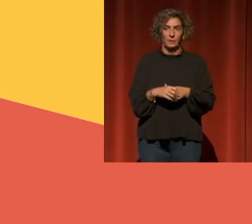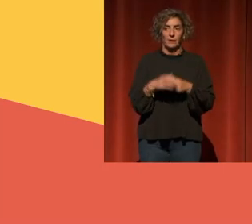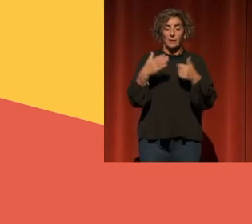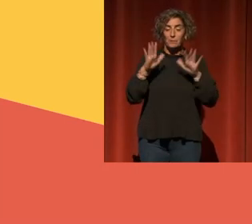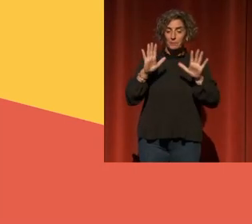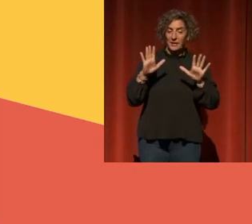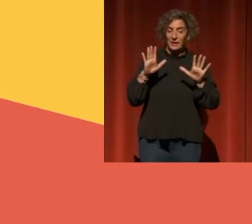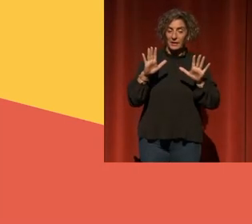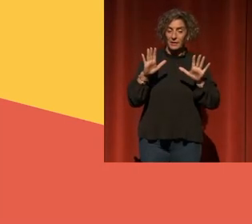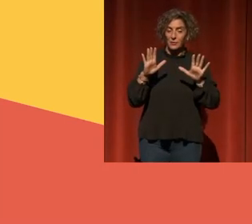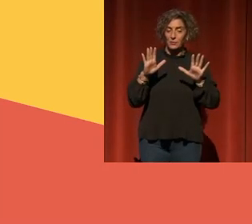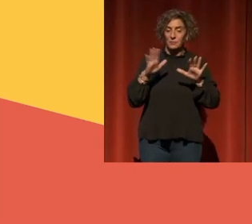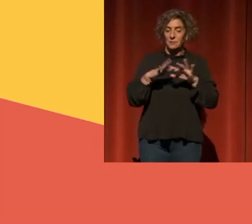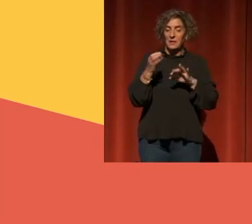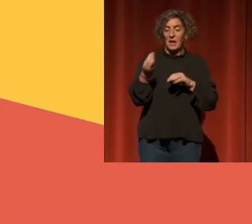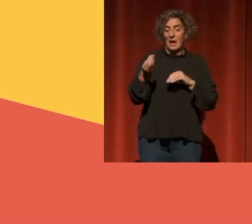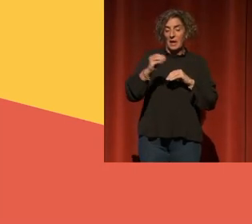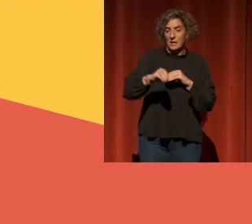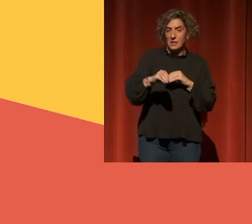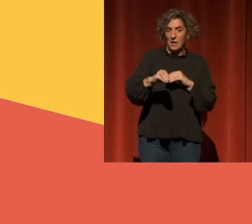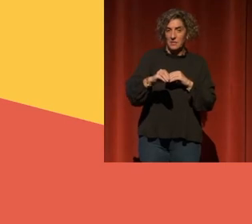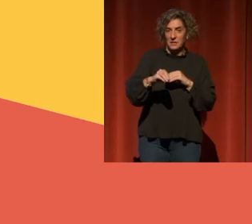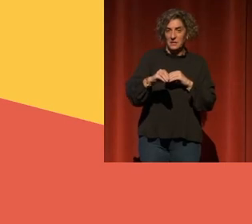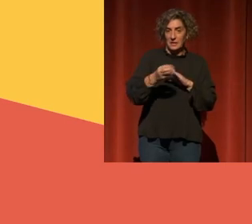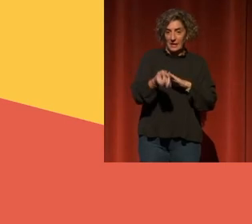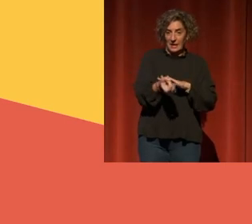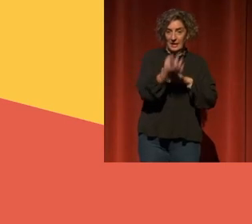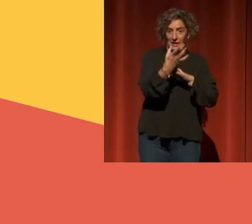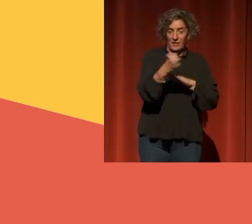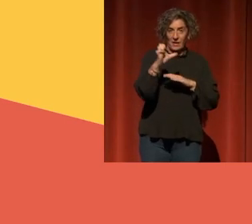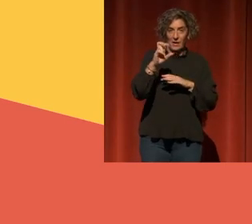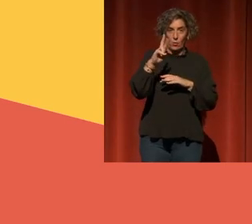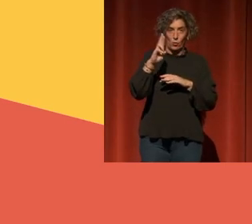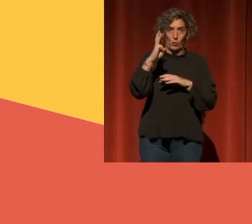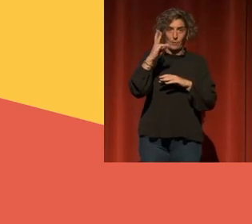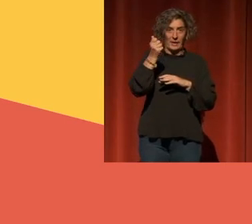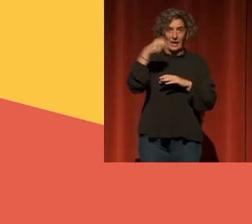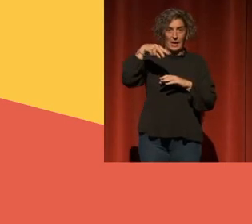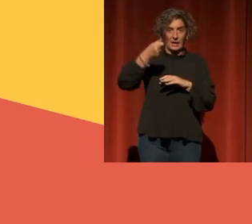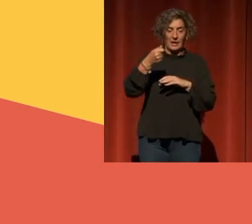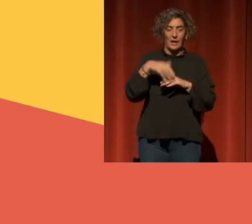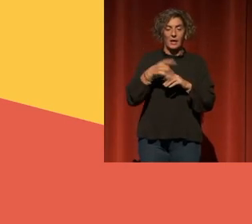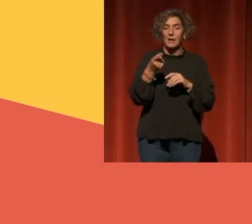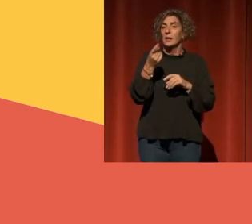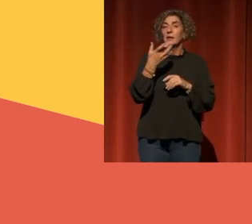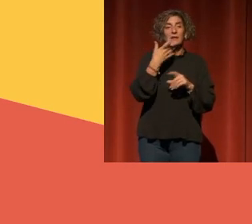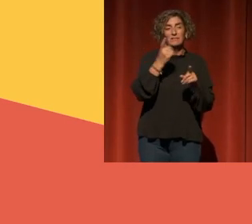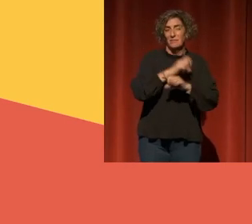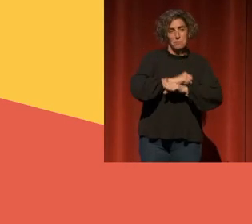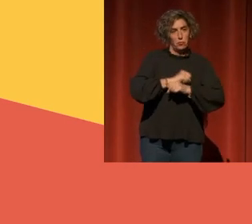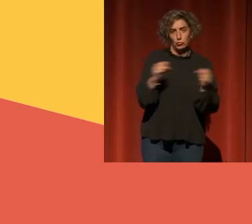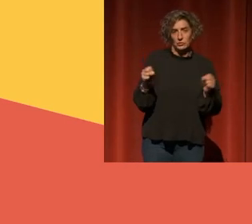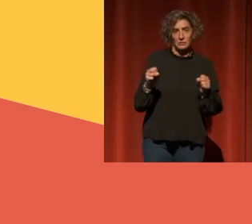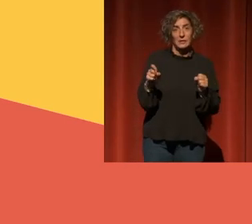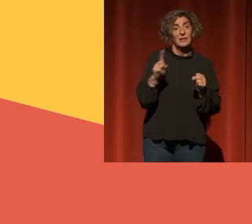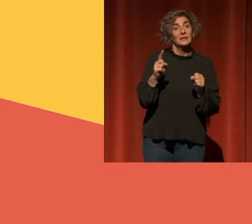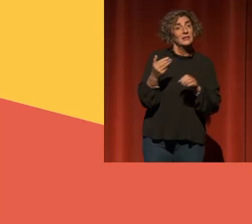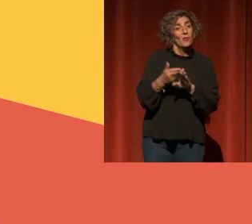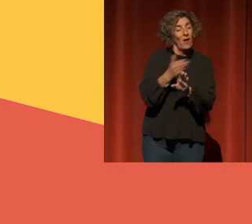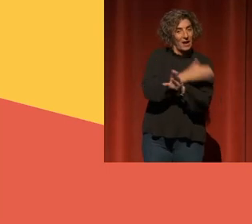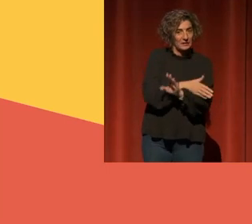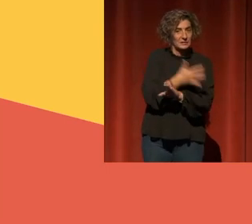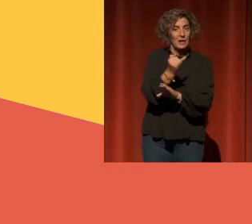simplemente Añadir que la creación de europeana no hubiese sido posible sin una política